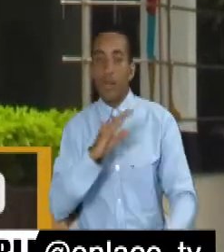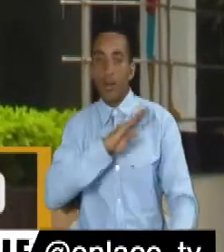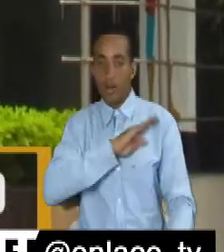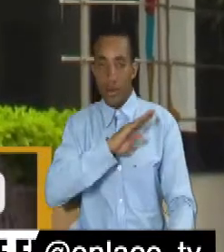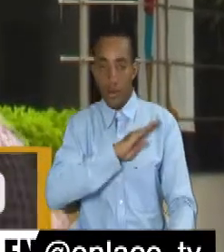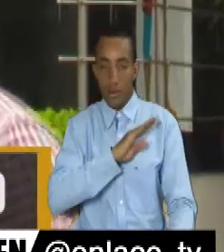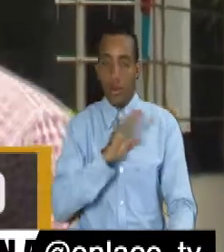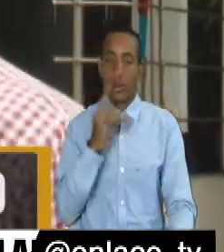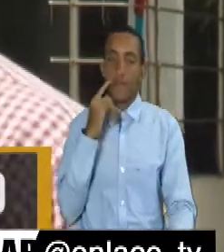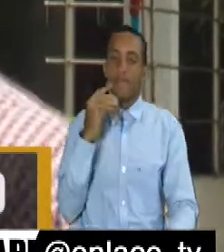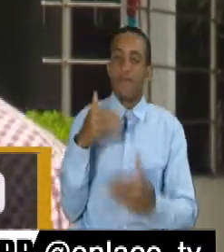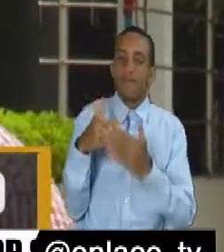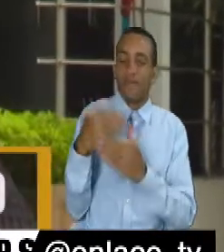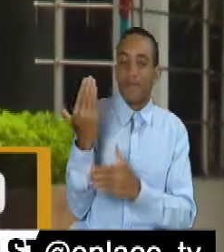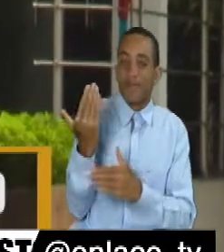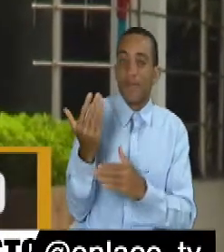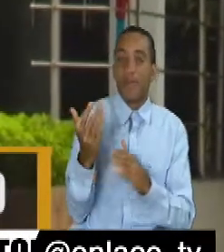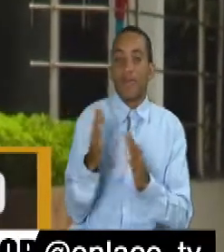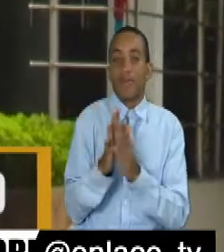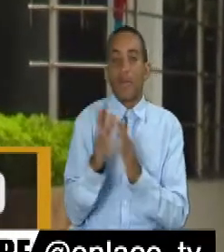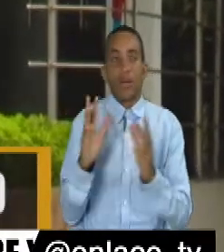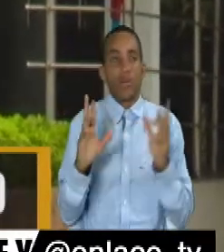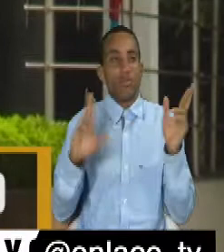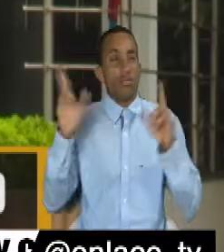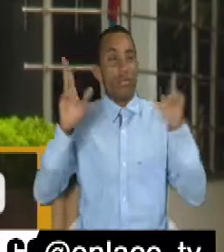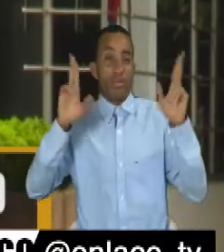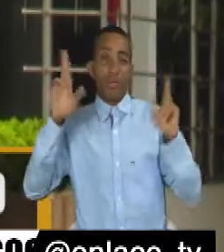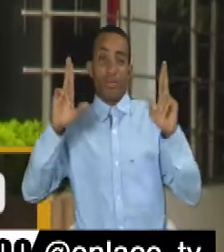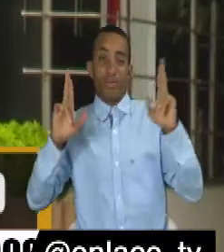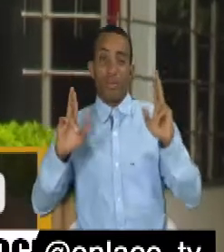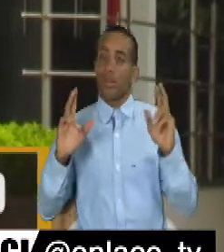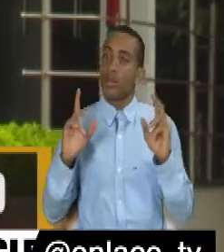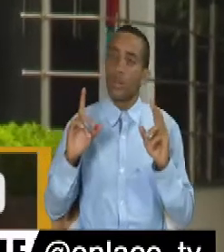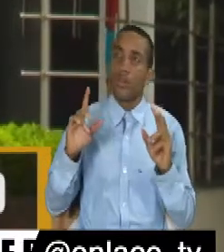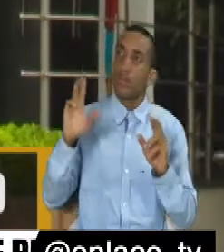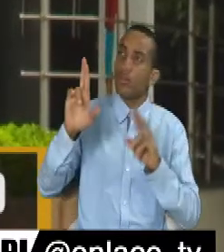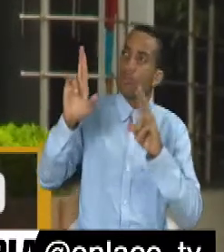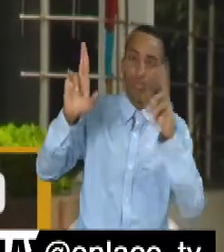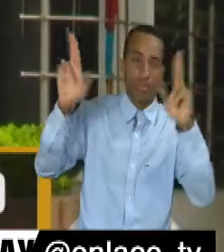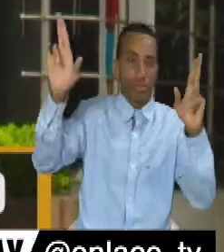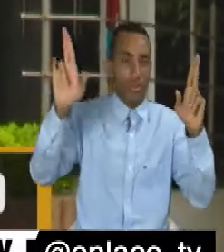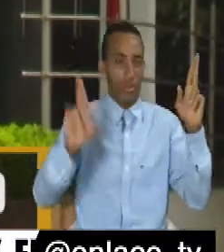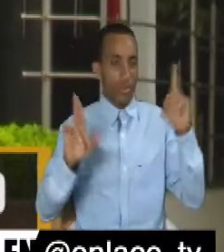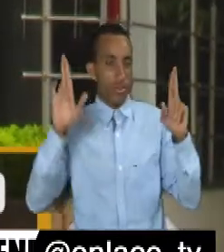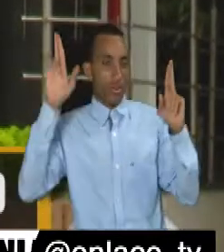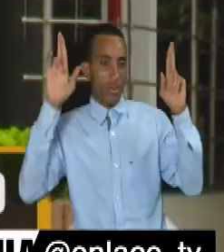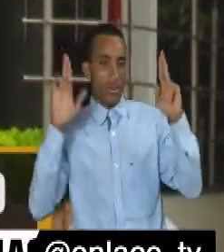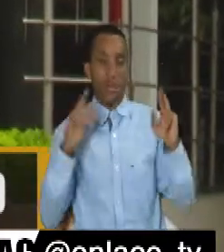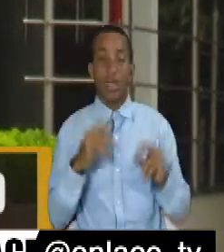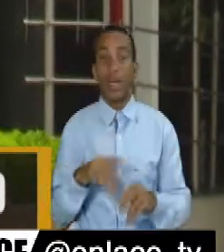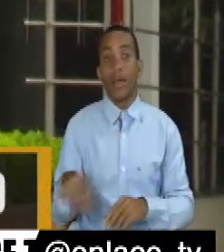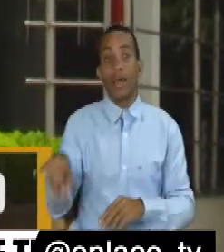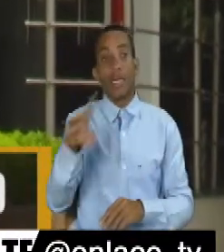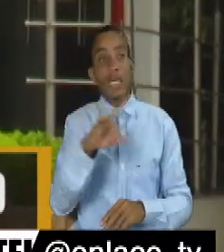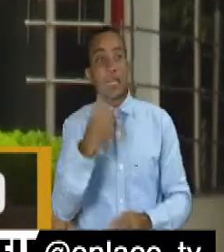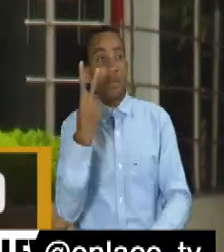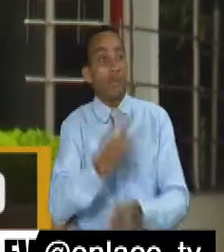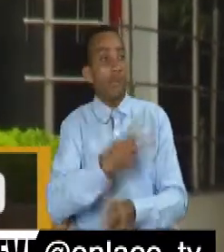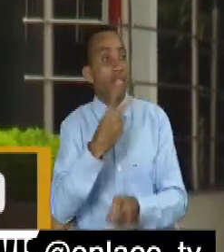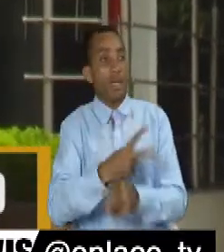gran inauguración de las alarmas que se instalaron en el sector. Debido a esto, a tanta inseguridad de que se viene